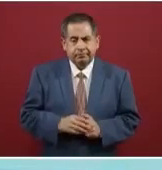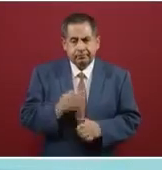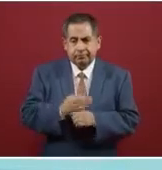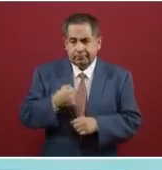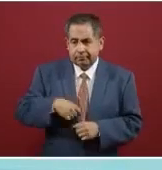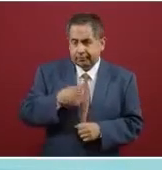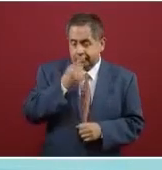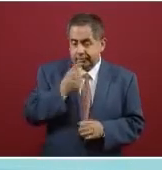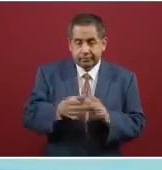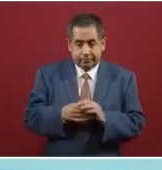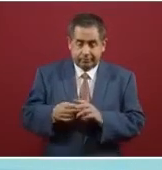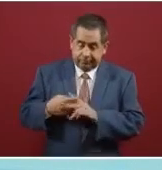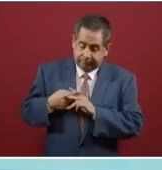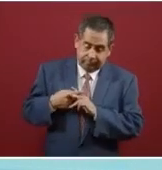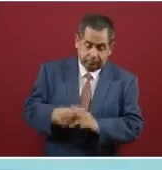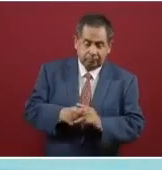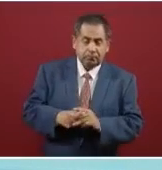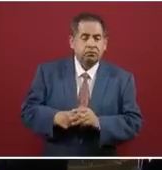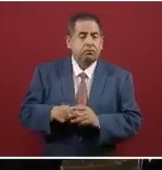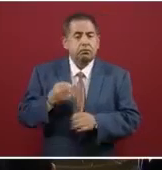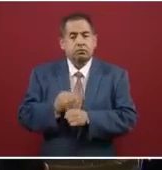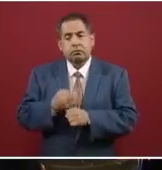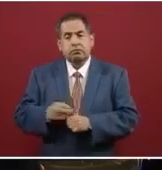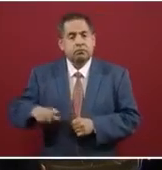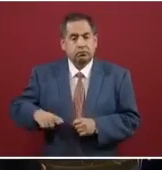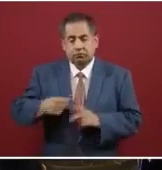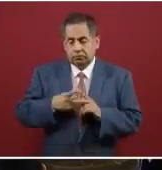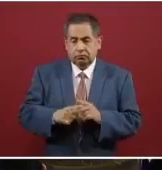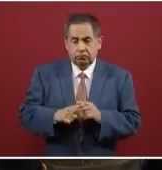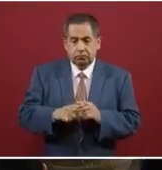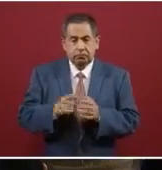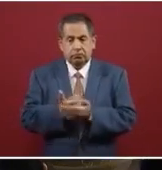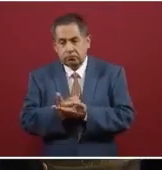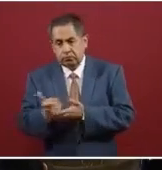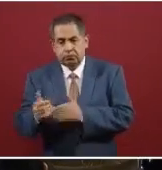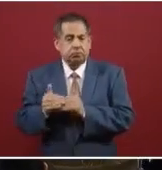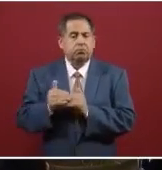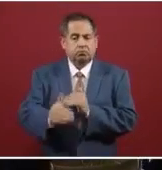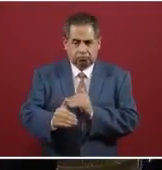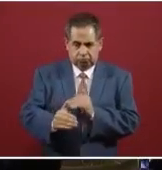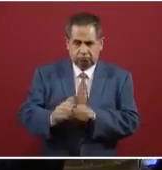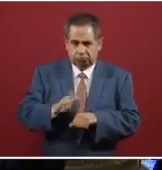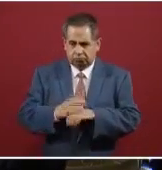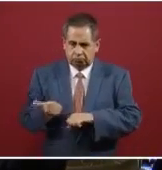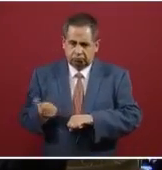decir que al inicio de este gobierno se da un aumento al salario